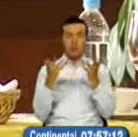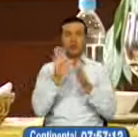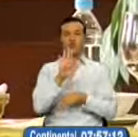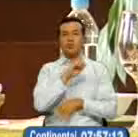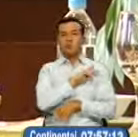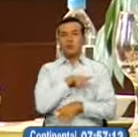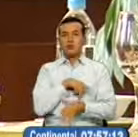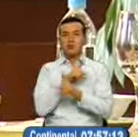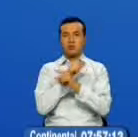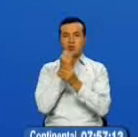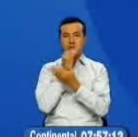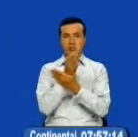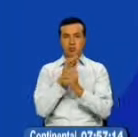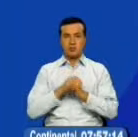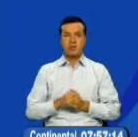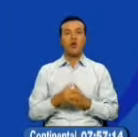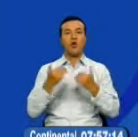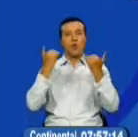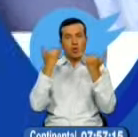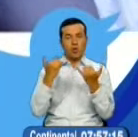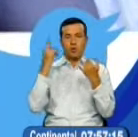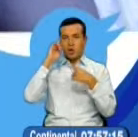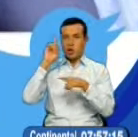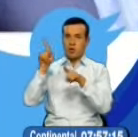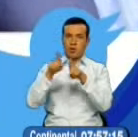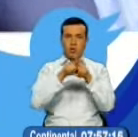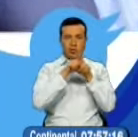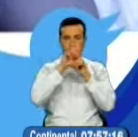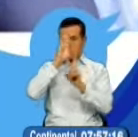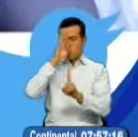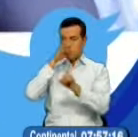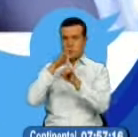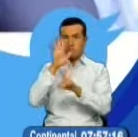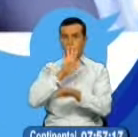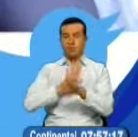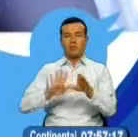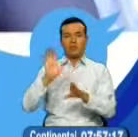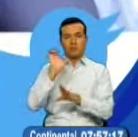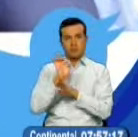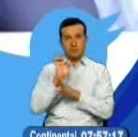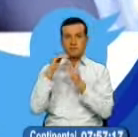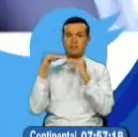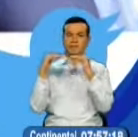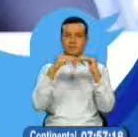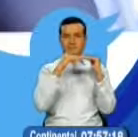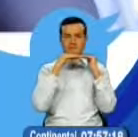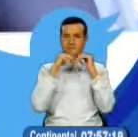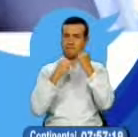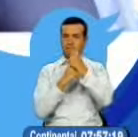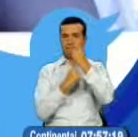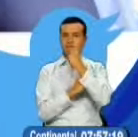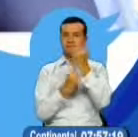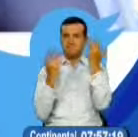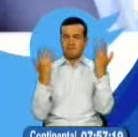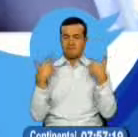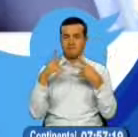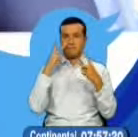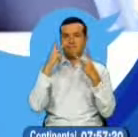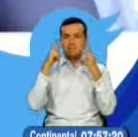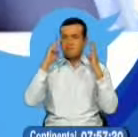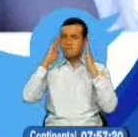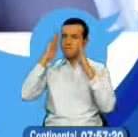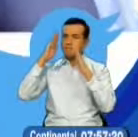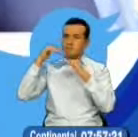de Twitter escribió: es hora de acuerdos por los grandes objetivos nacionales. La democracia está fortalecida. Miremos